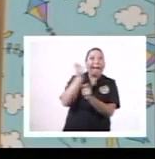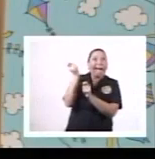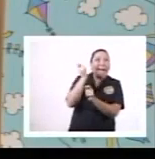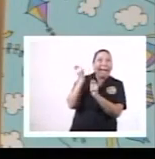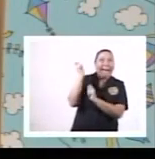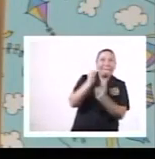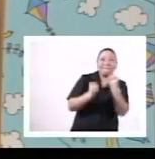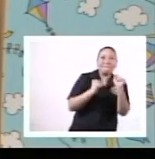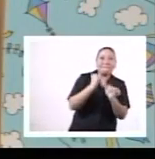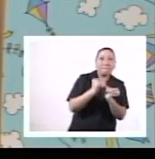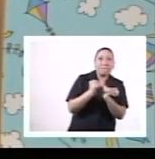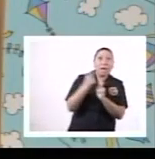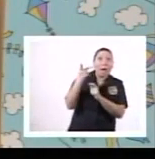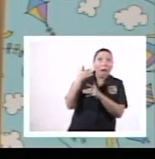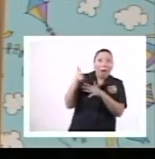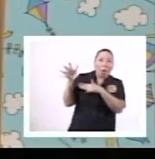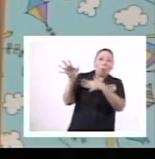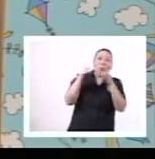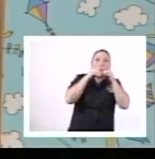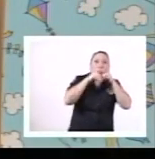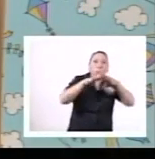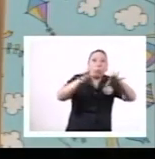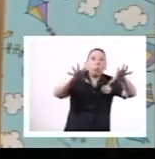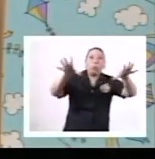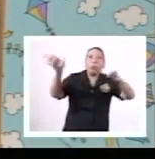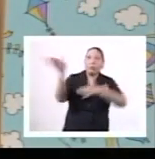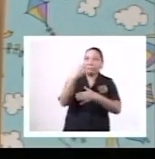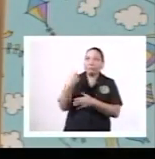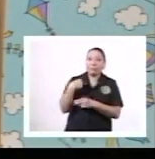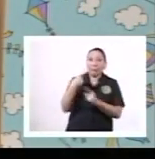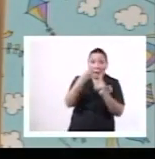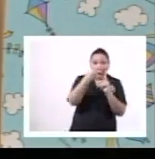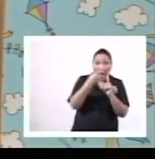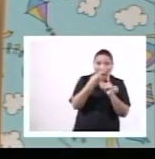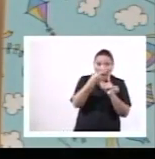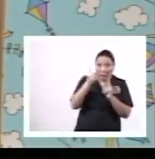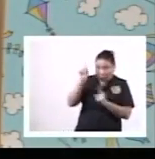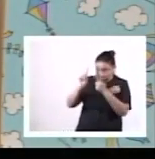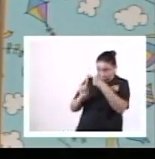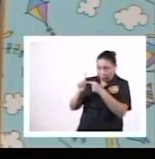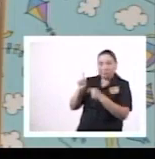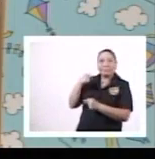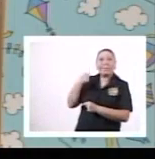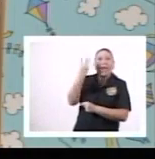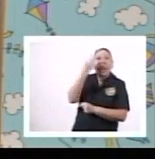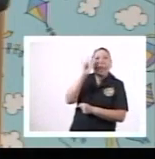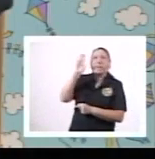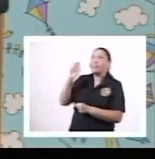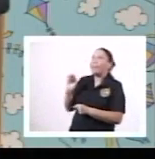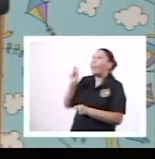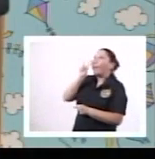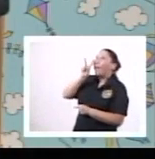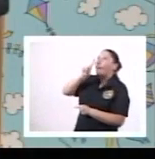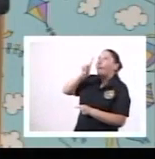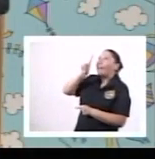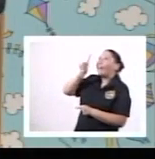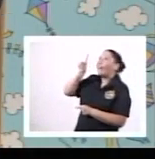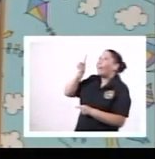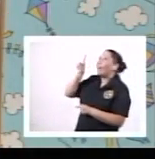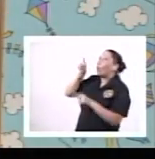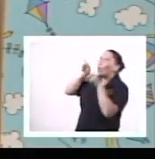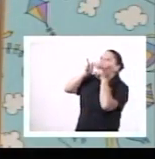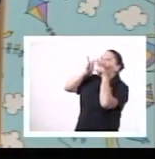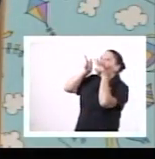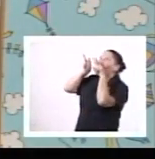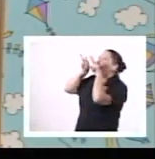Y el viento se los llevaba. Esa niña se quedaba sorprendida y algunas veces lo intentaba. Los